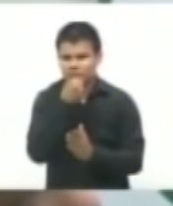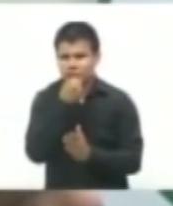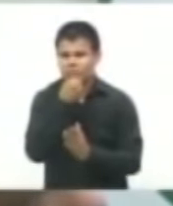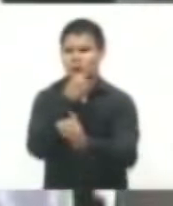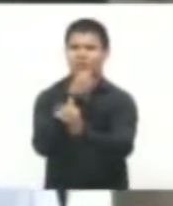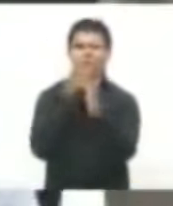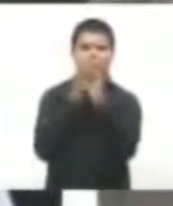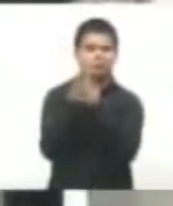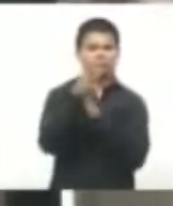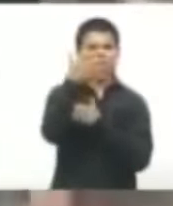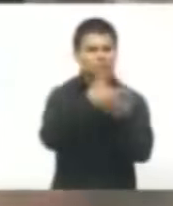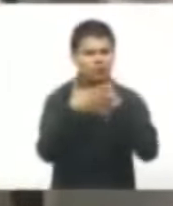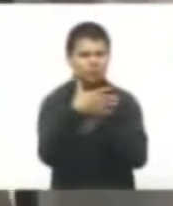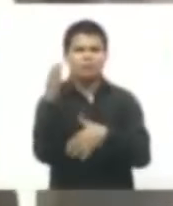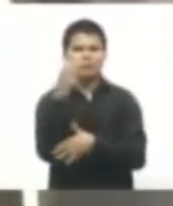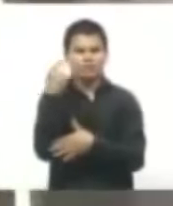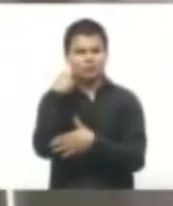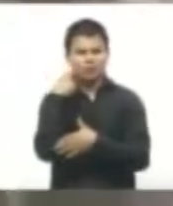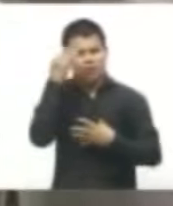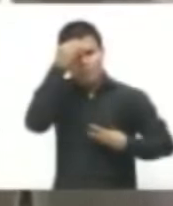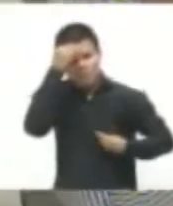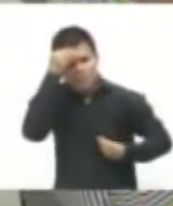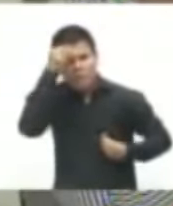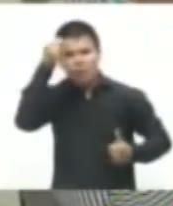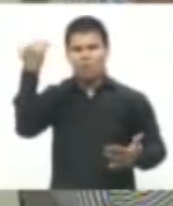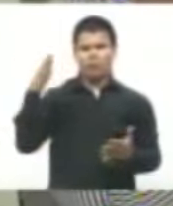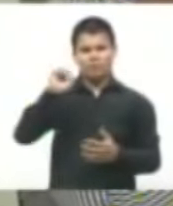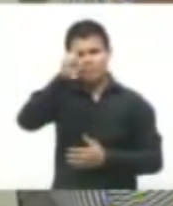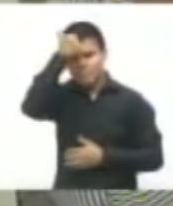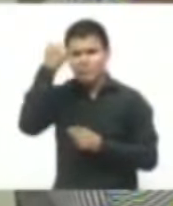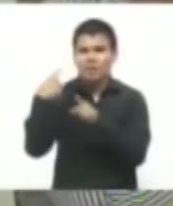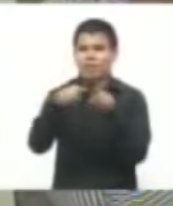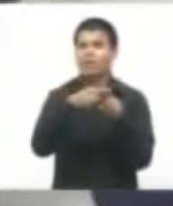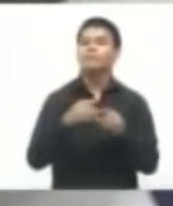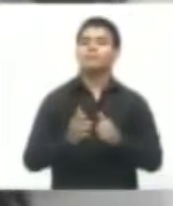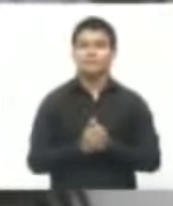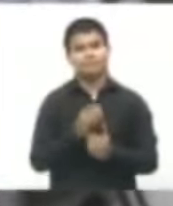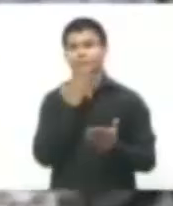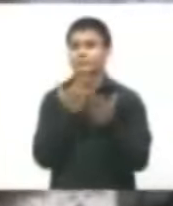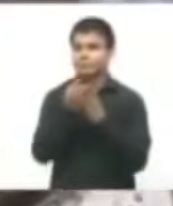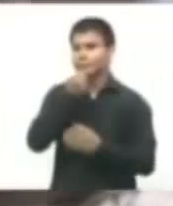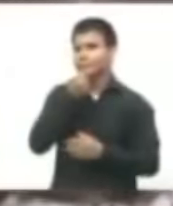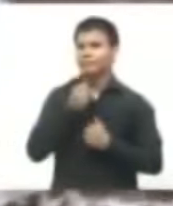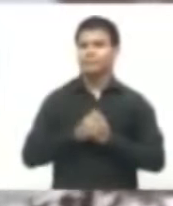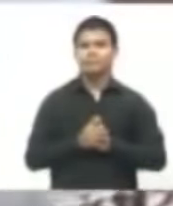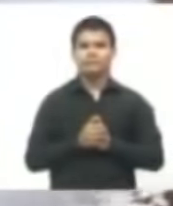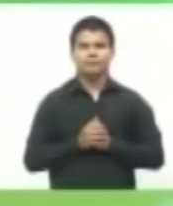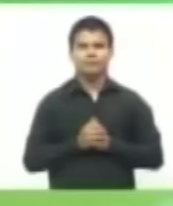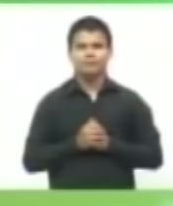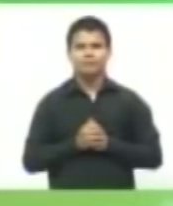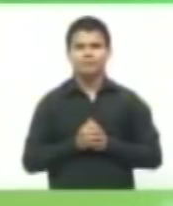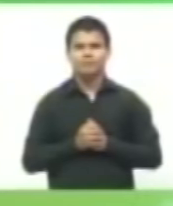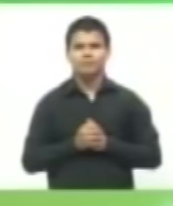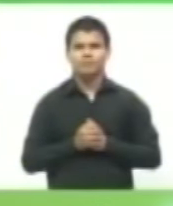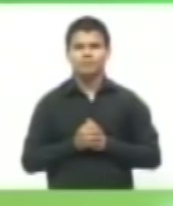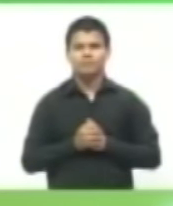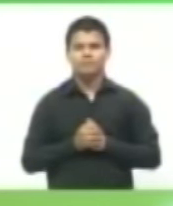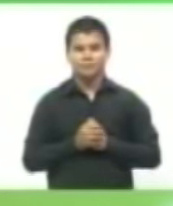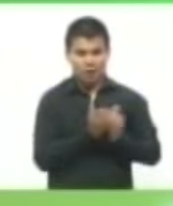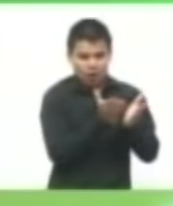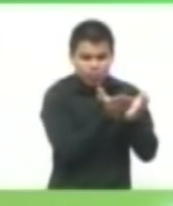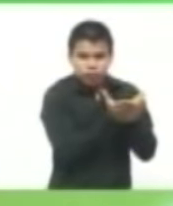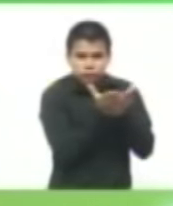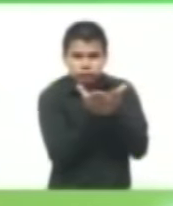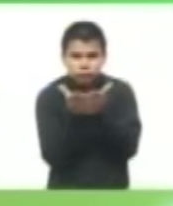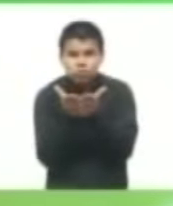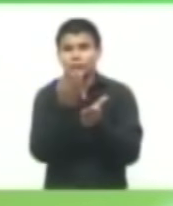nuestra sociedad. De esta manera inició la conmemoración del Día del Periodista, que será mañana 9 de febrero. El puerto de Barranquilla,